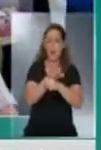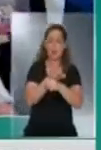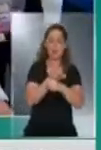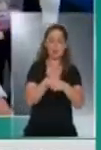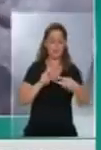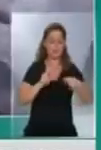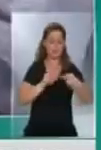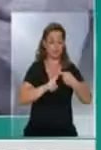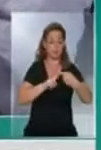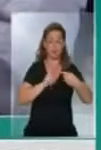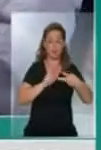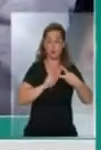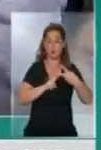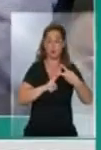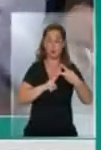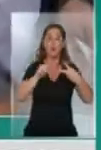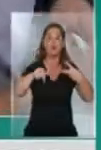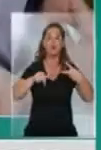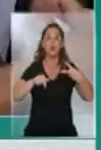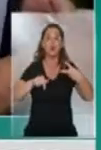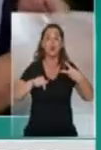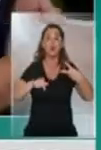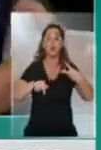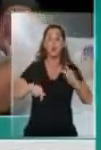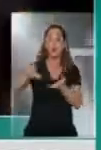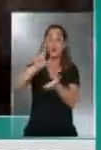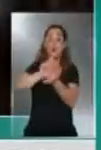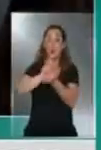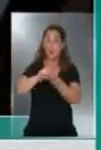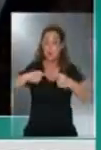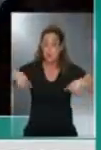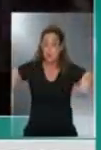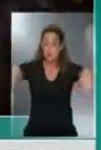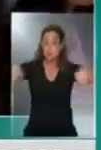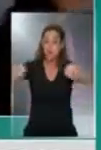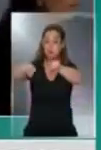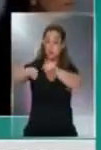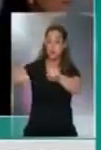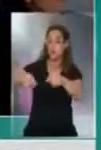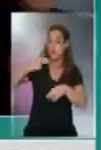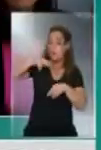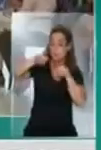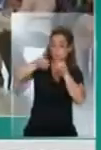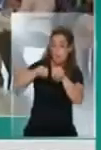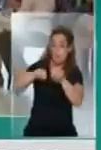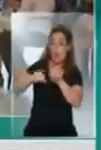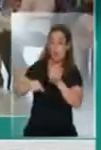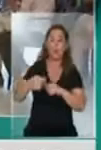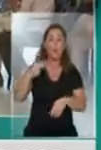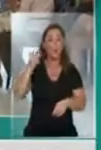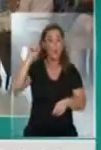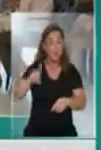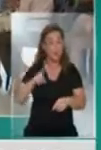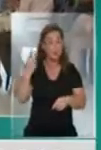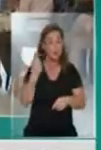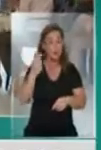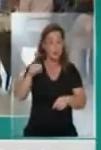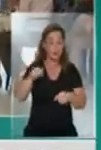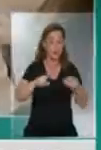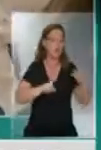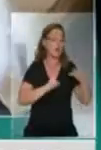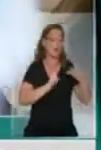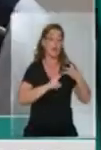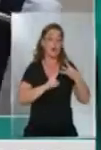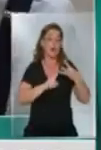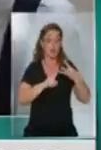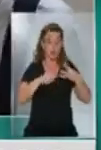que son propias de algún sitio geográfico o localización específica. Tres, ¿cómo están